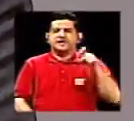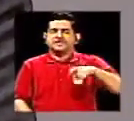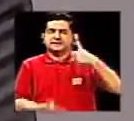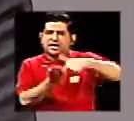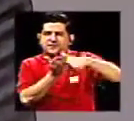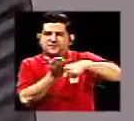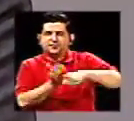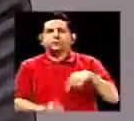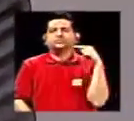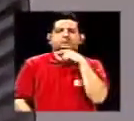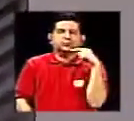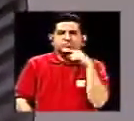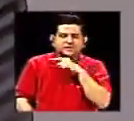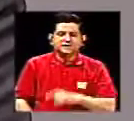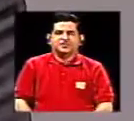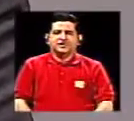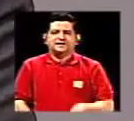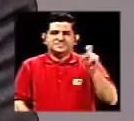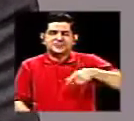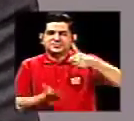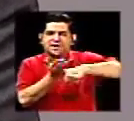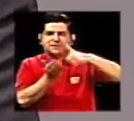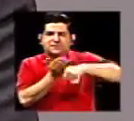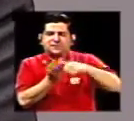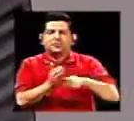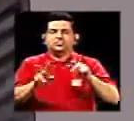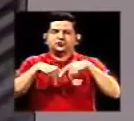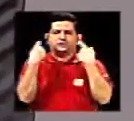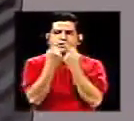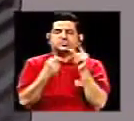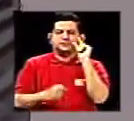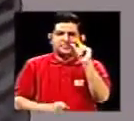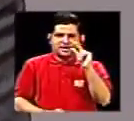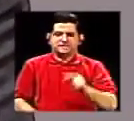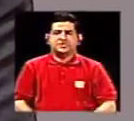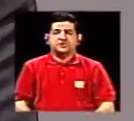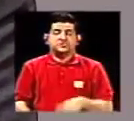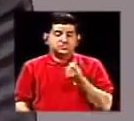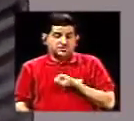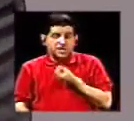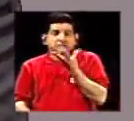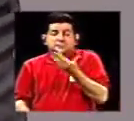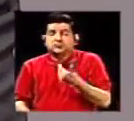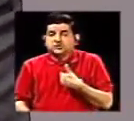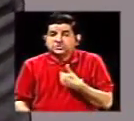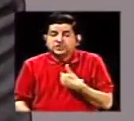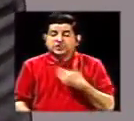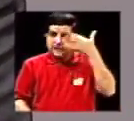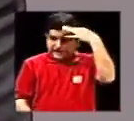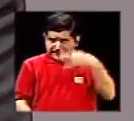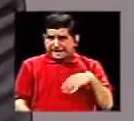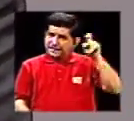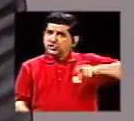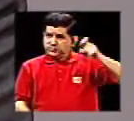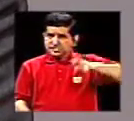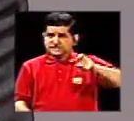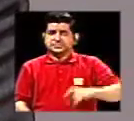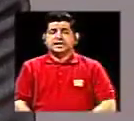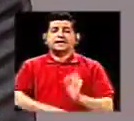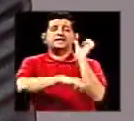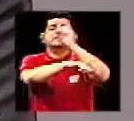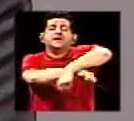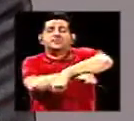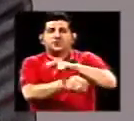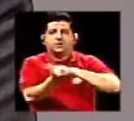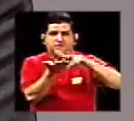votos del Partido Unidad Social Cristiana, necesita los votos de los partidos pequeños que se expresaron. O sea, realmente creo que es necesario ganarle a